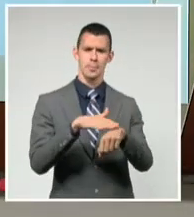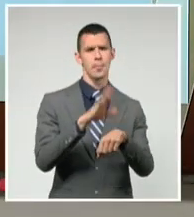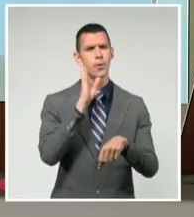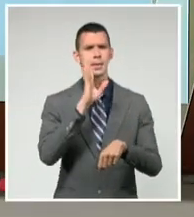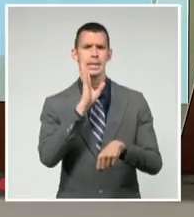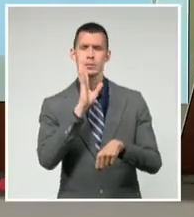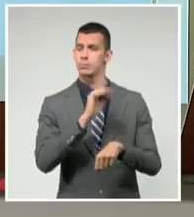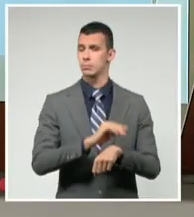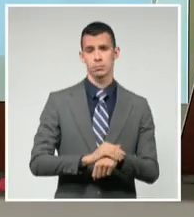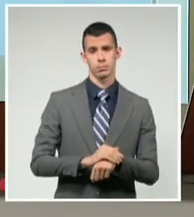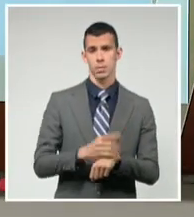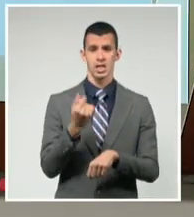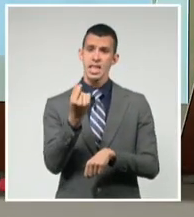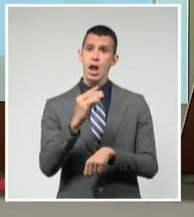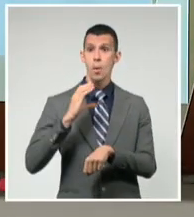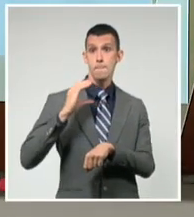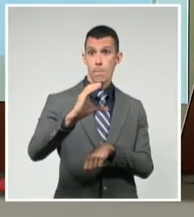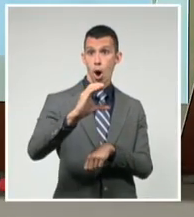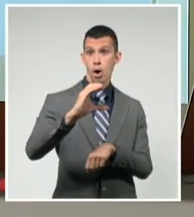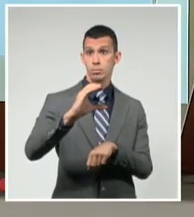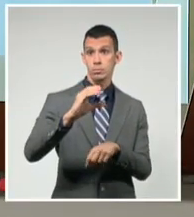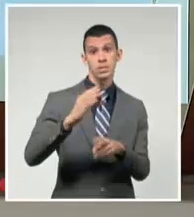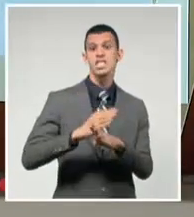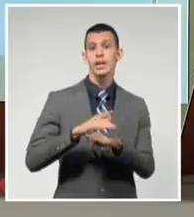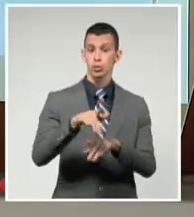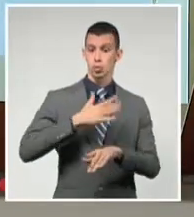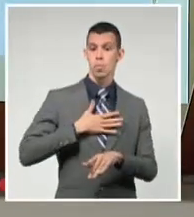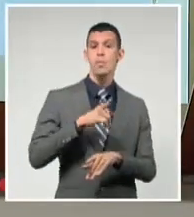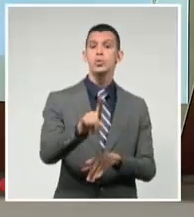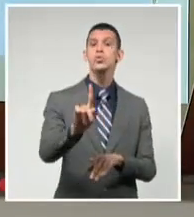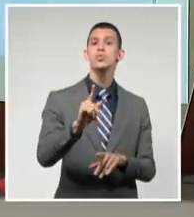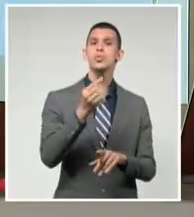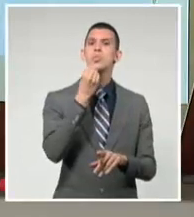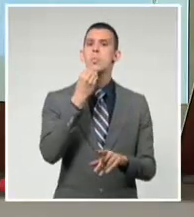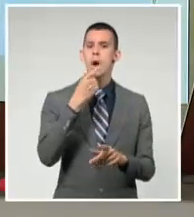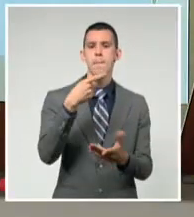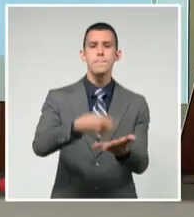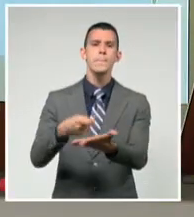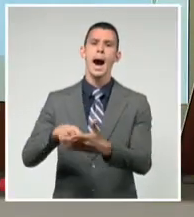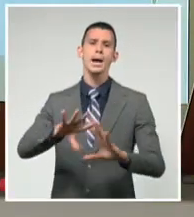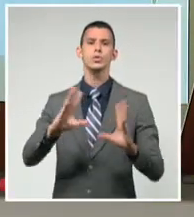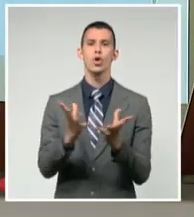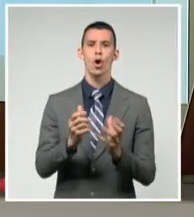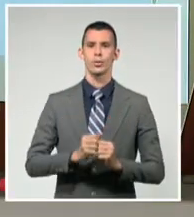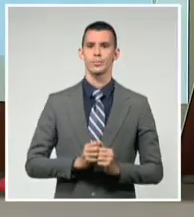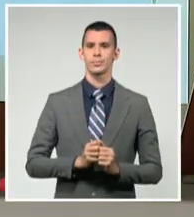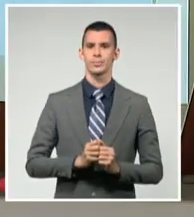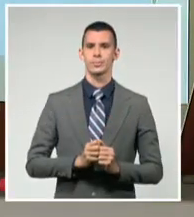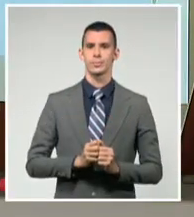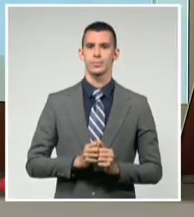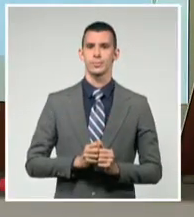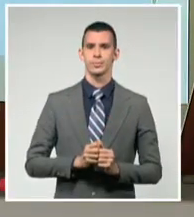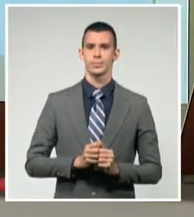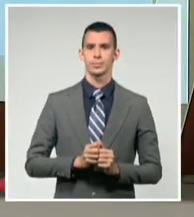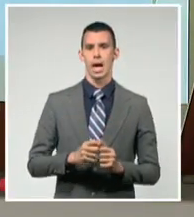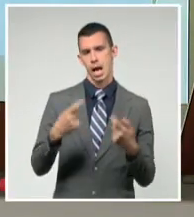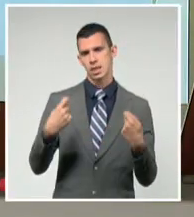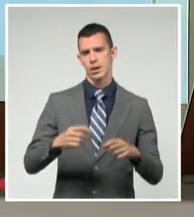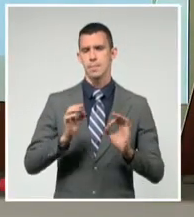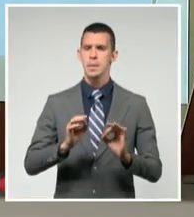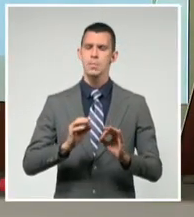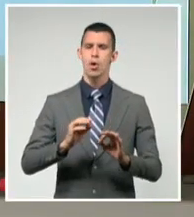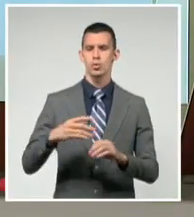preguntas y otro de los temas vitales de la tarea ordenamiento hay un concepto básico y es que el salario tiene que respaldar el consumo